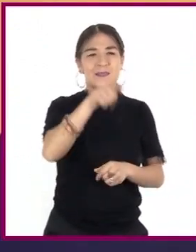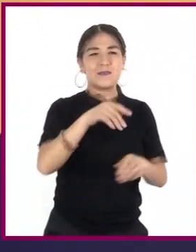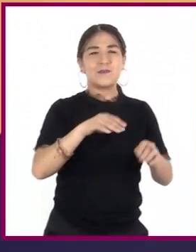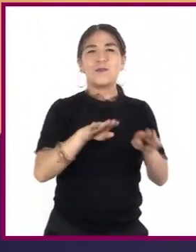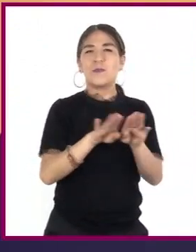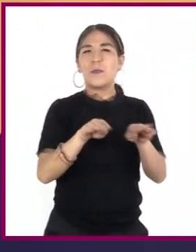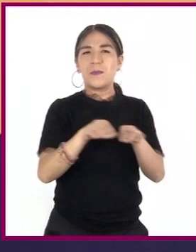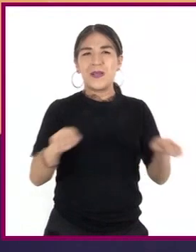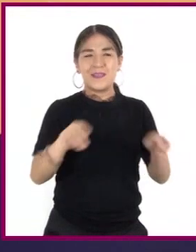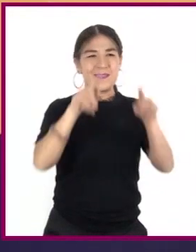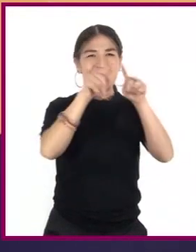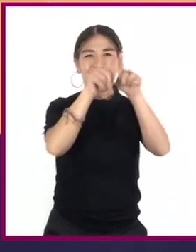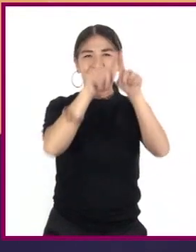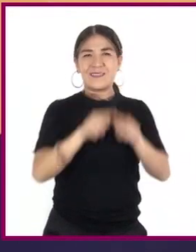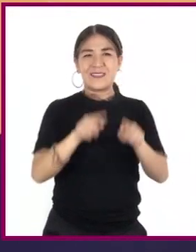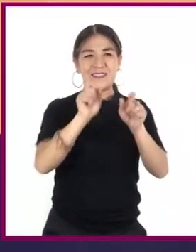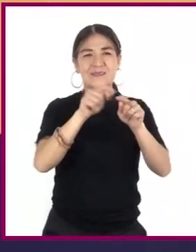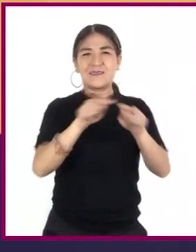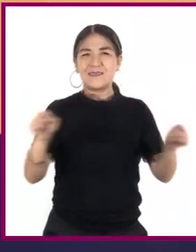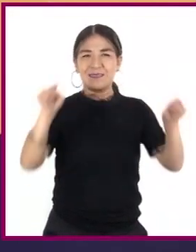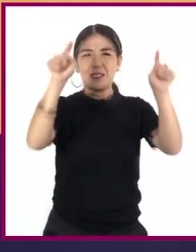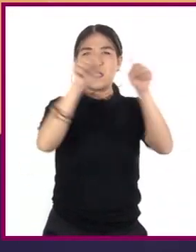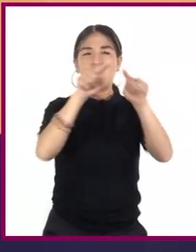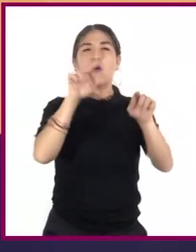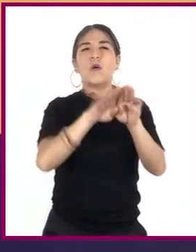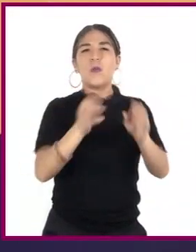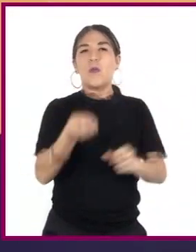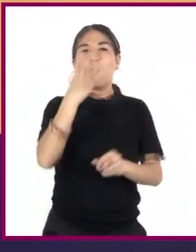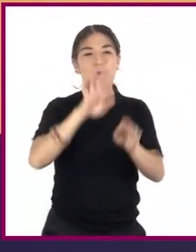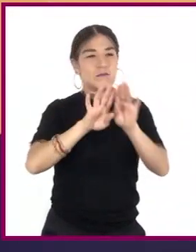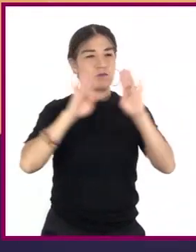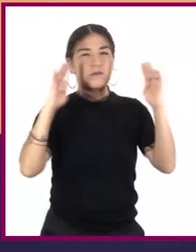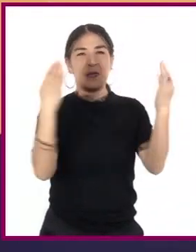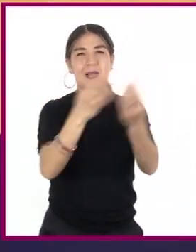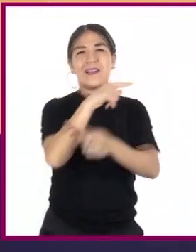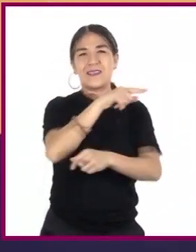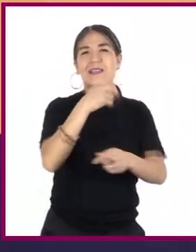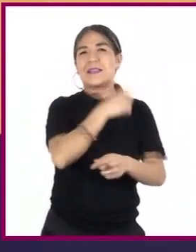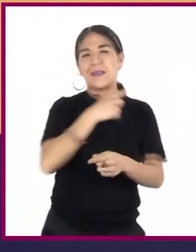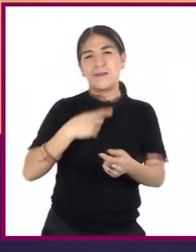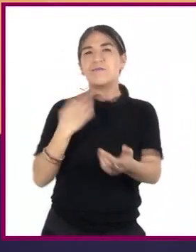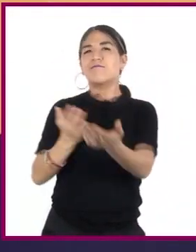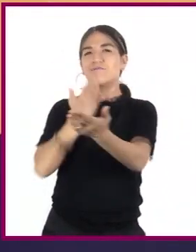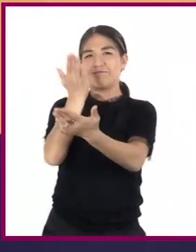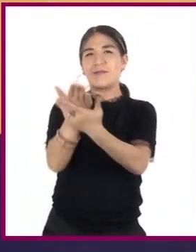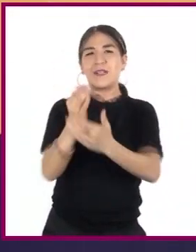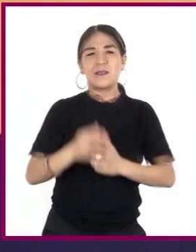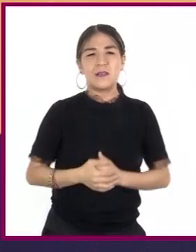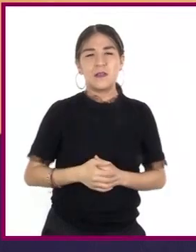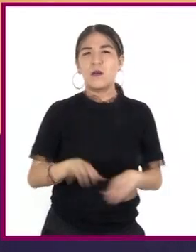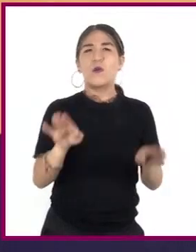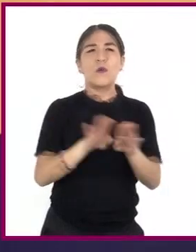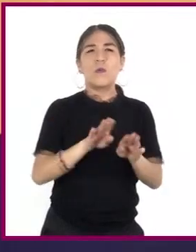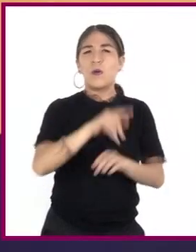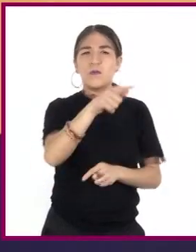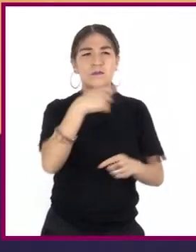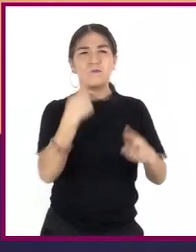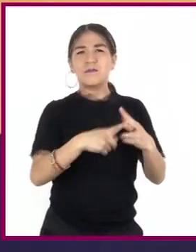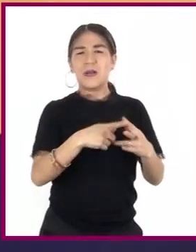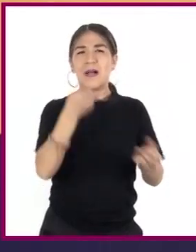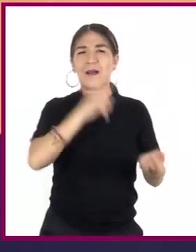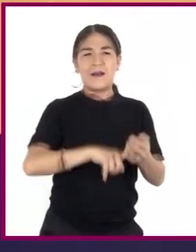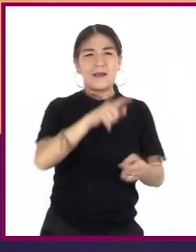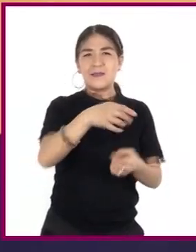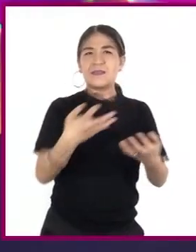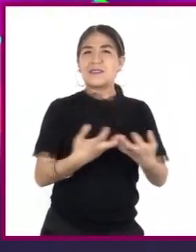bodega determina la cantidad de malla que el ingeniero deberá adquirir. ¿Cómo calcularían el perímetro de este